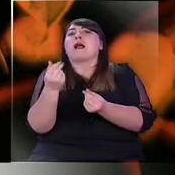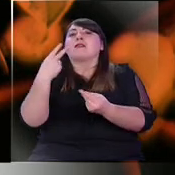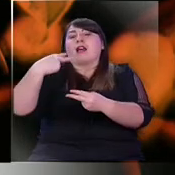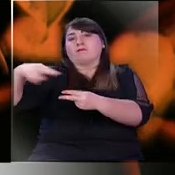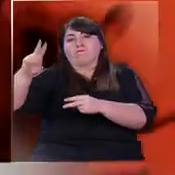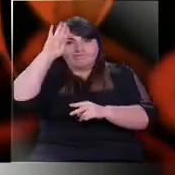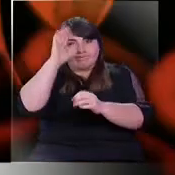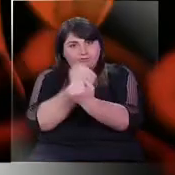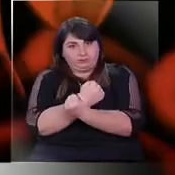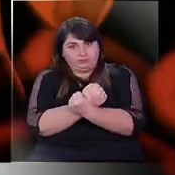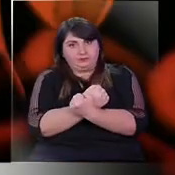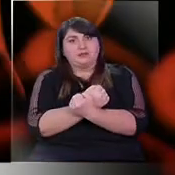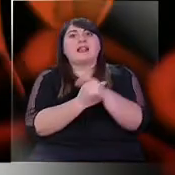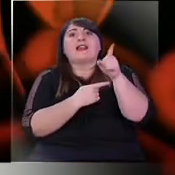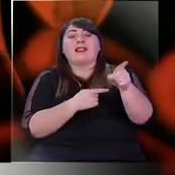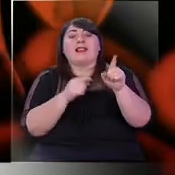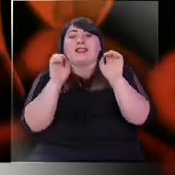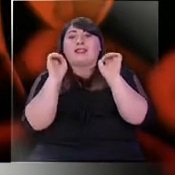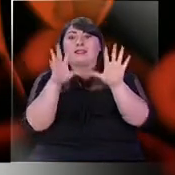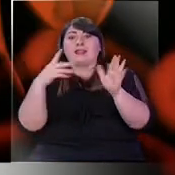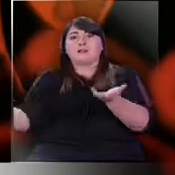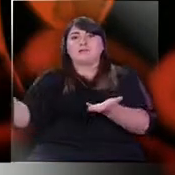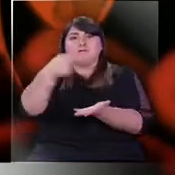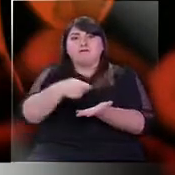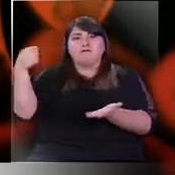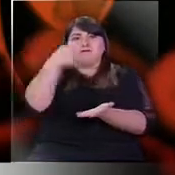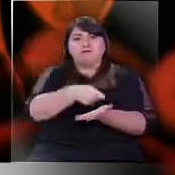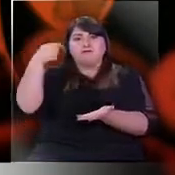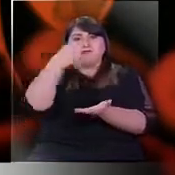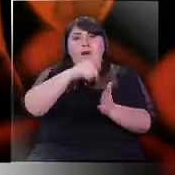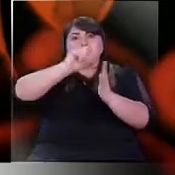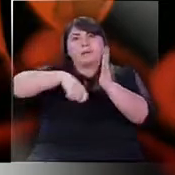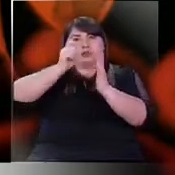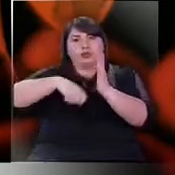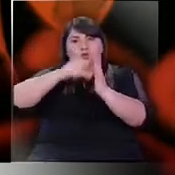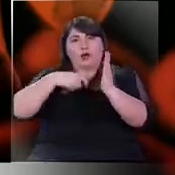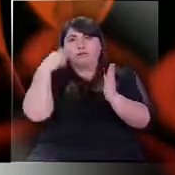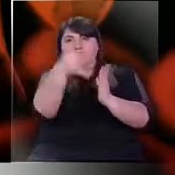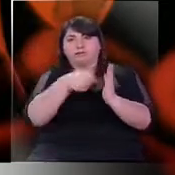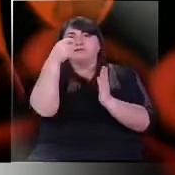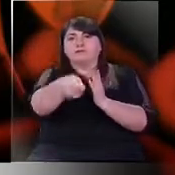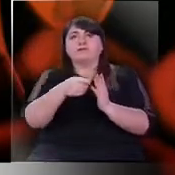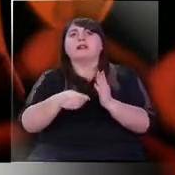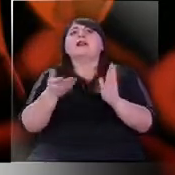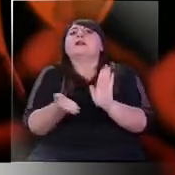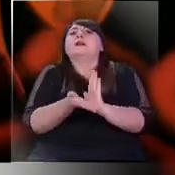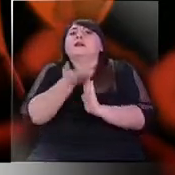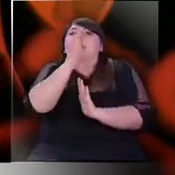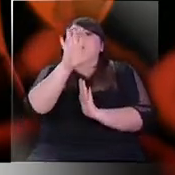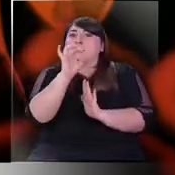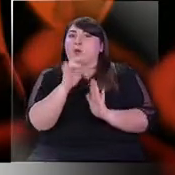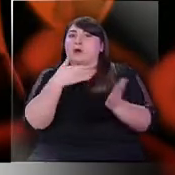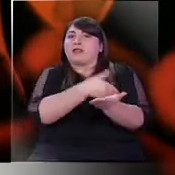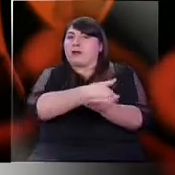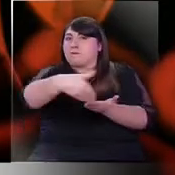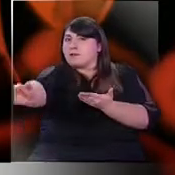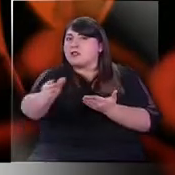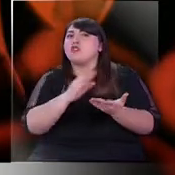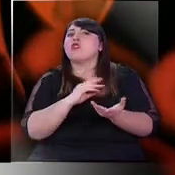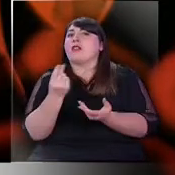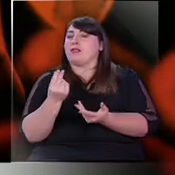Carabineros. Se trata de 10 depósitos prácticamente mensuales que superan los 50 millones de pesos cada